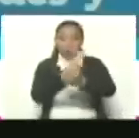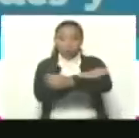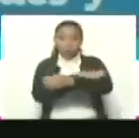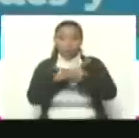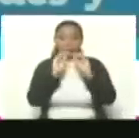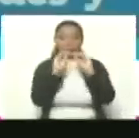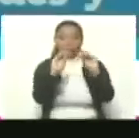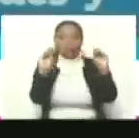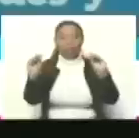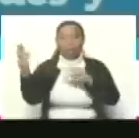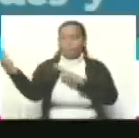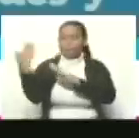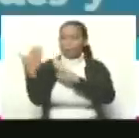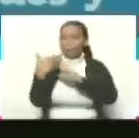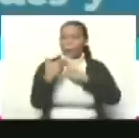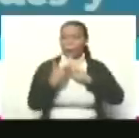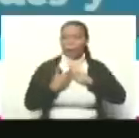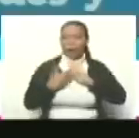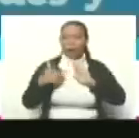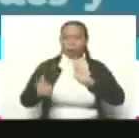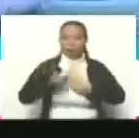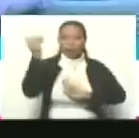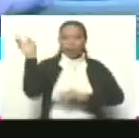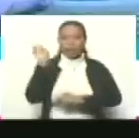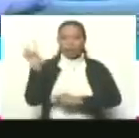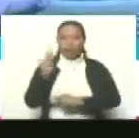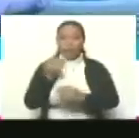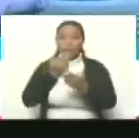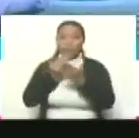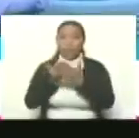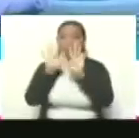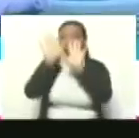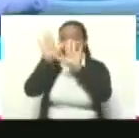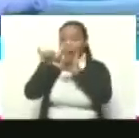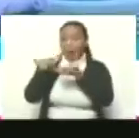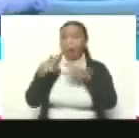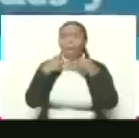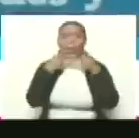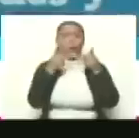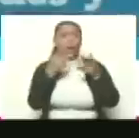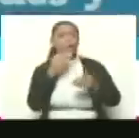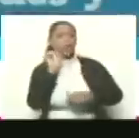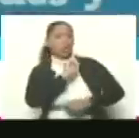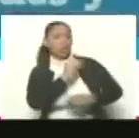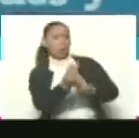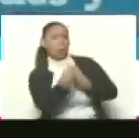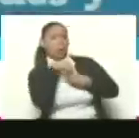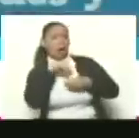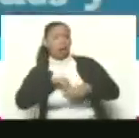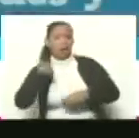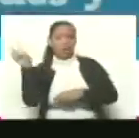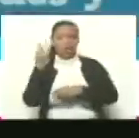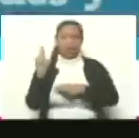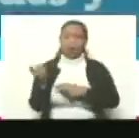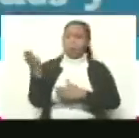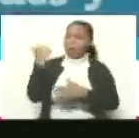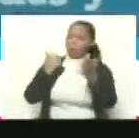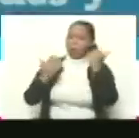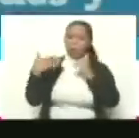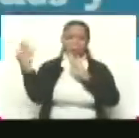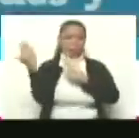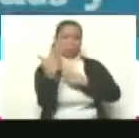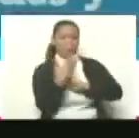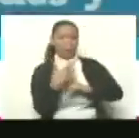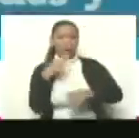la prepararon, las sanciones, las pidieron. Es público, notorio. Es público, notorio y comunicacional, diría un